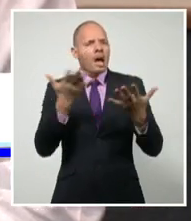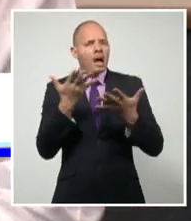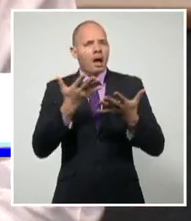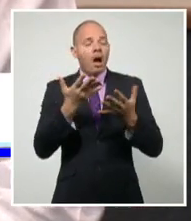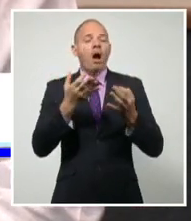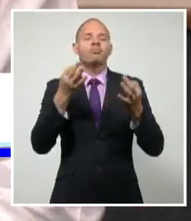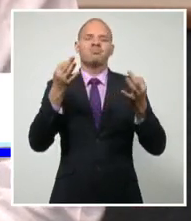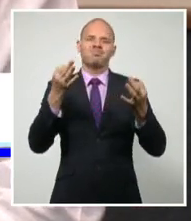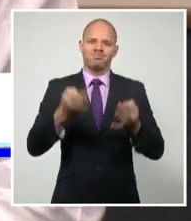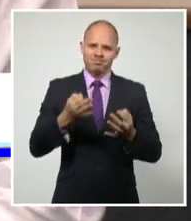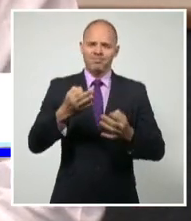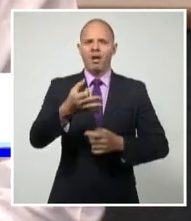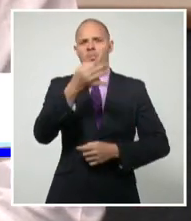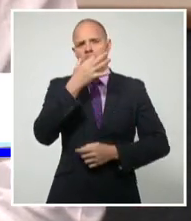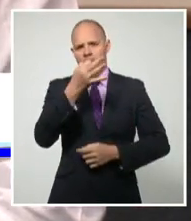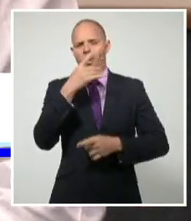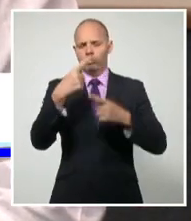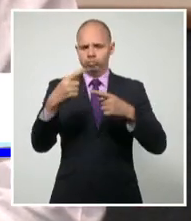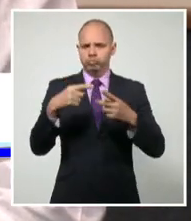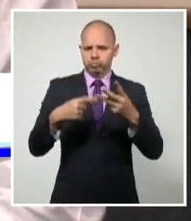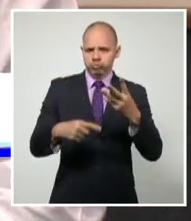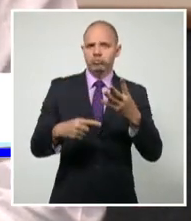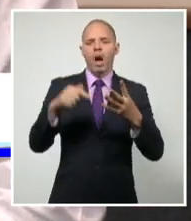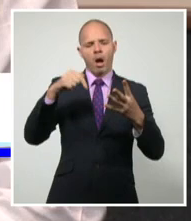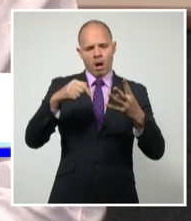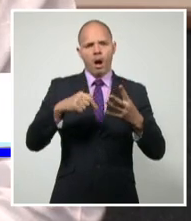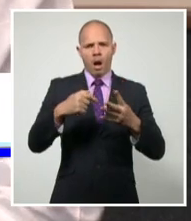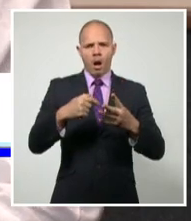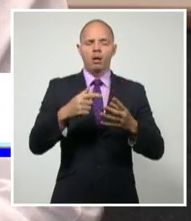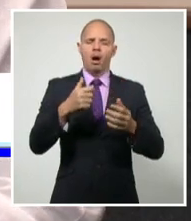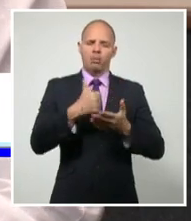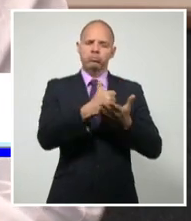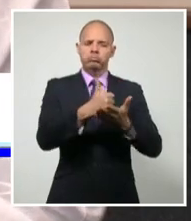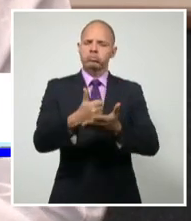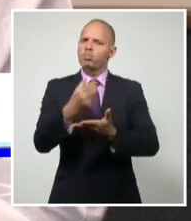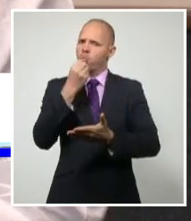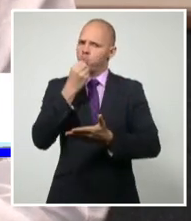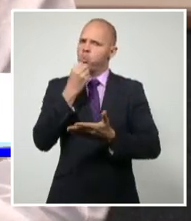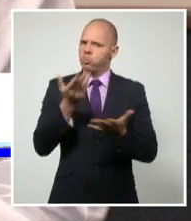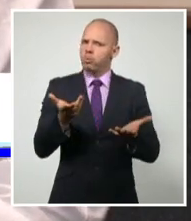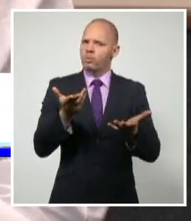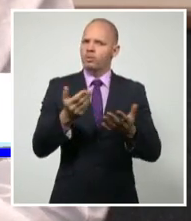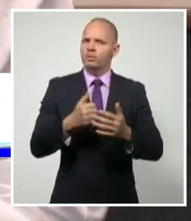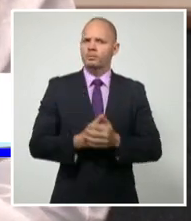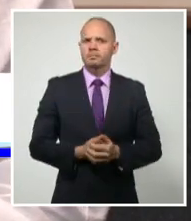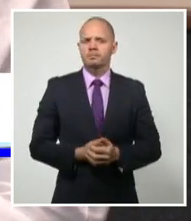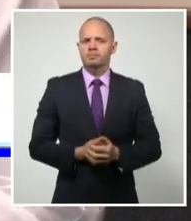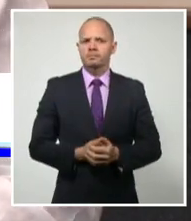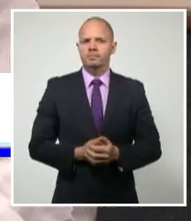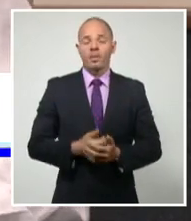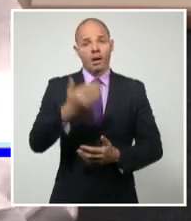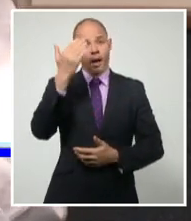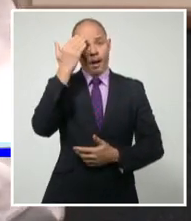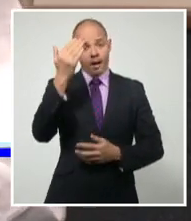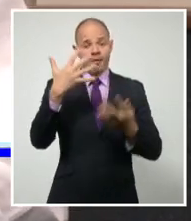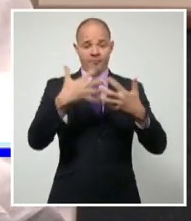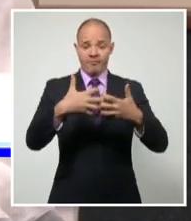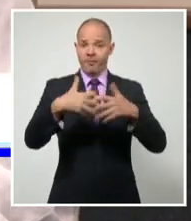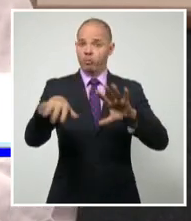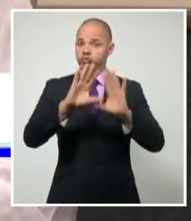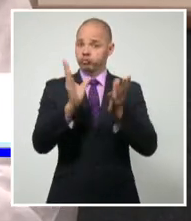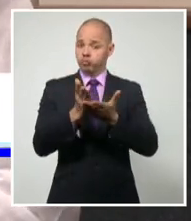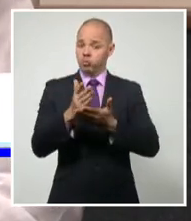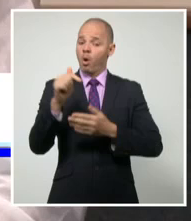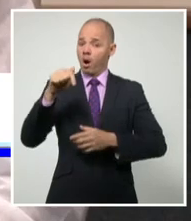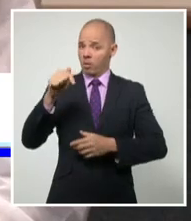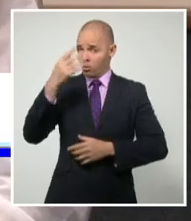protocolos terapéuticos a partir también de la aplicación de los medicamentos desarrollados en el país y el importante trabajo que se